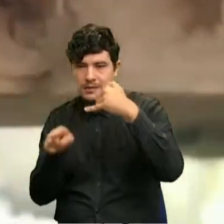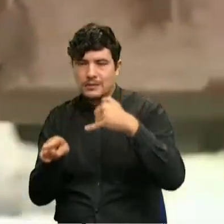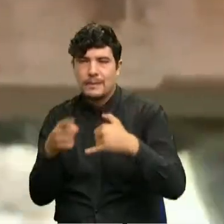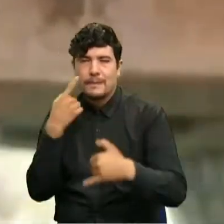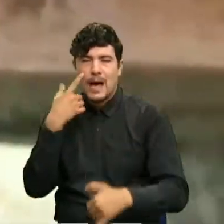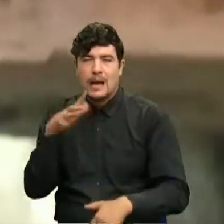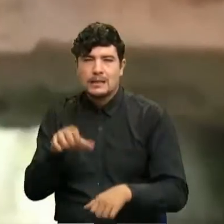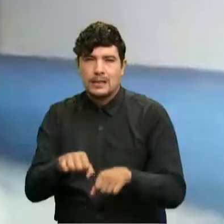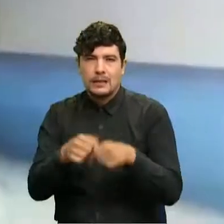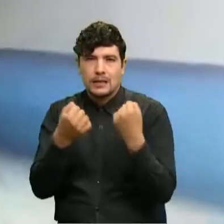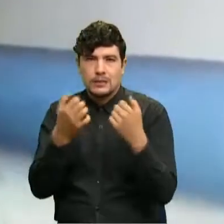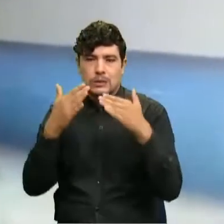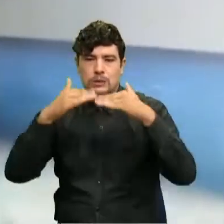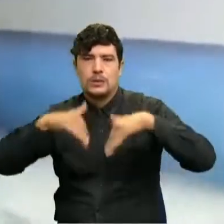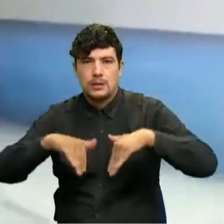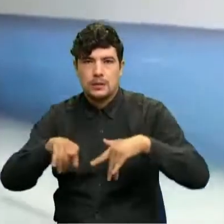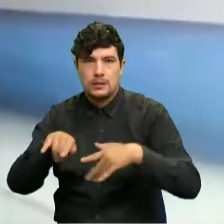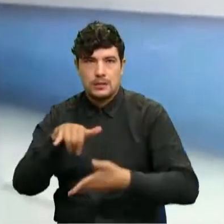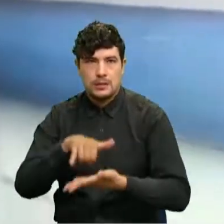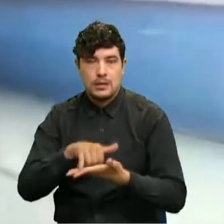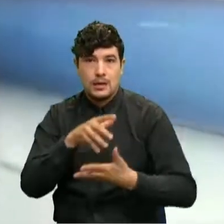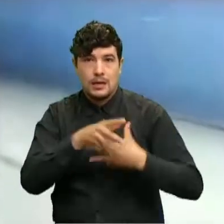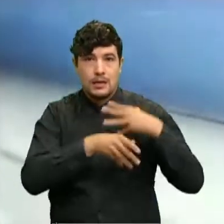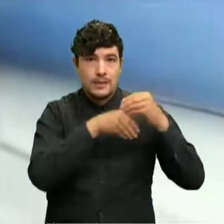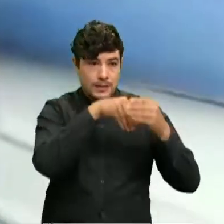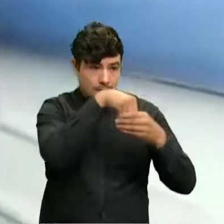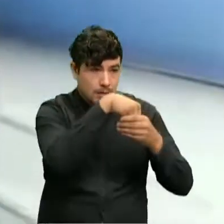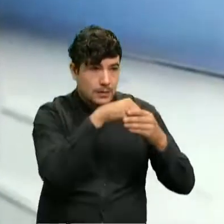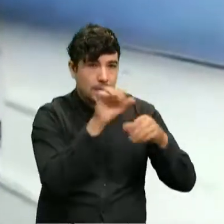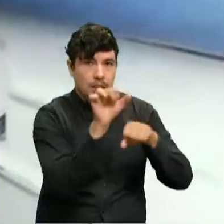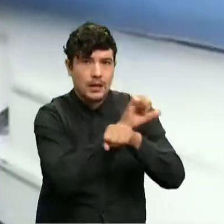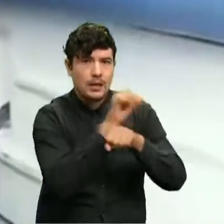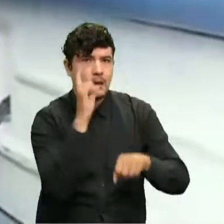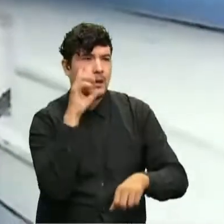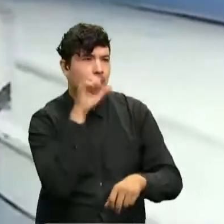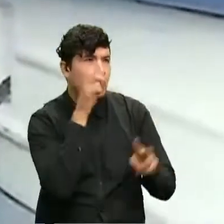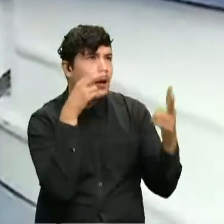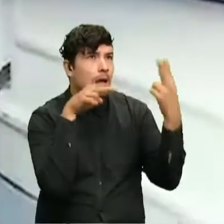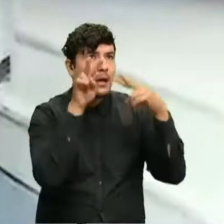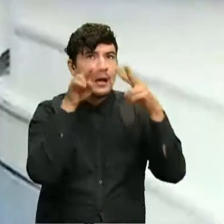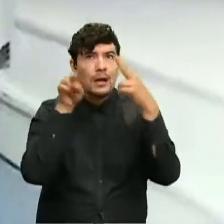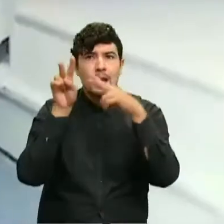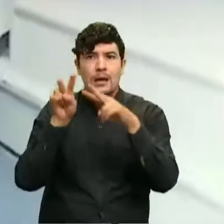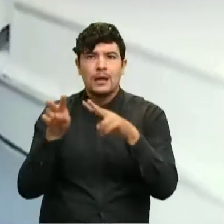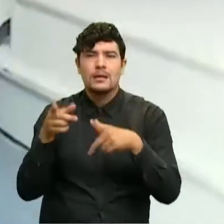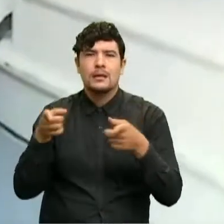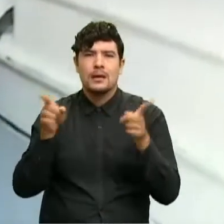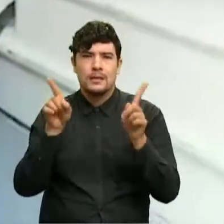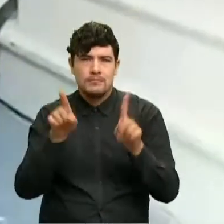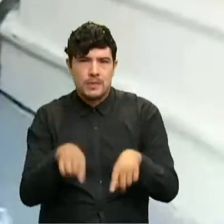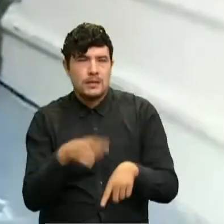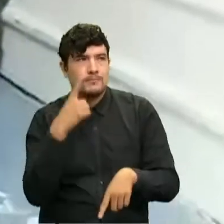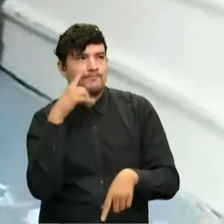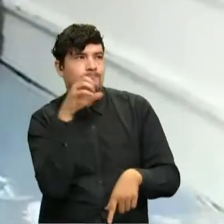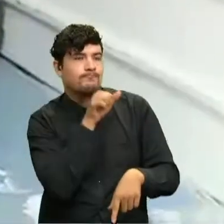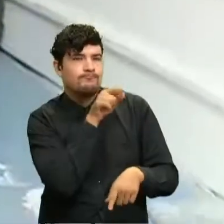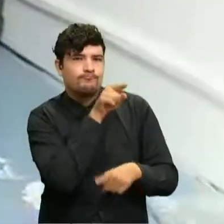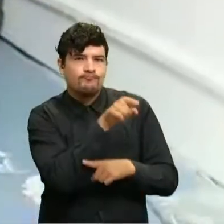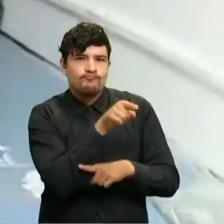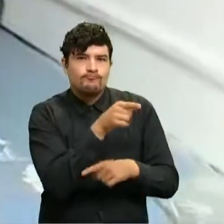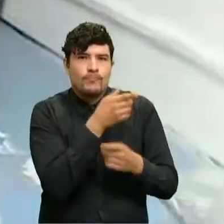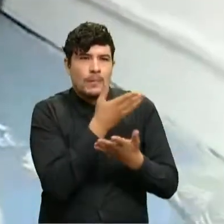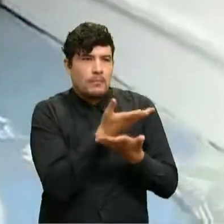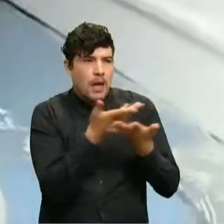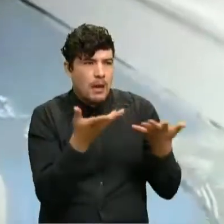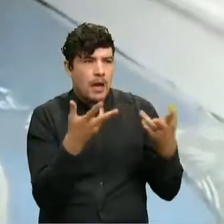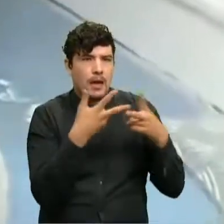está completamente vencido. Al interior del vehículo también podemos observar que además del deterioro físico, también existe una insuficiencia